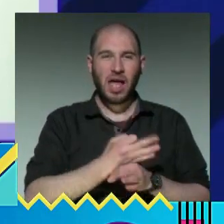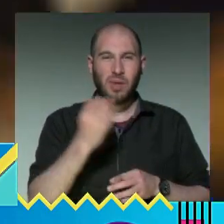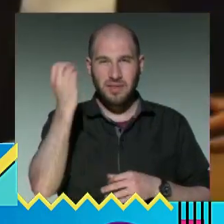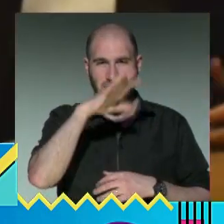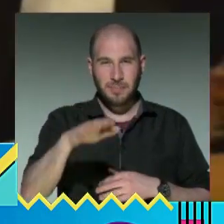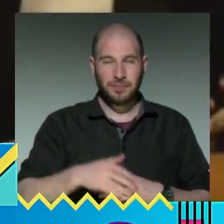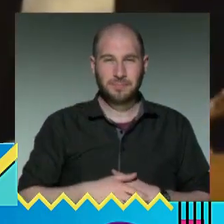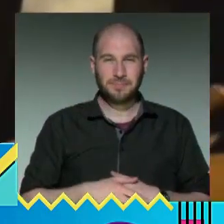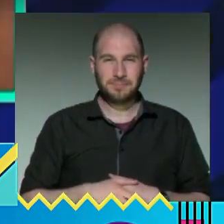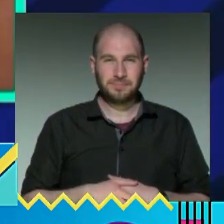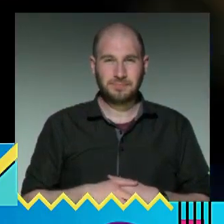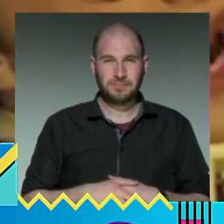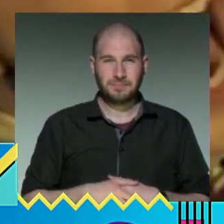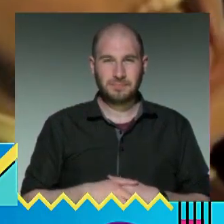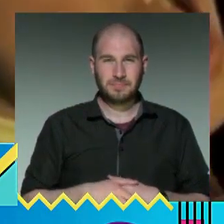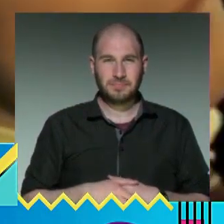Rural.